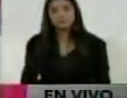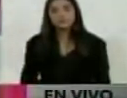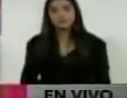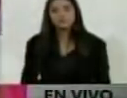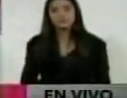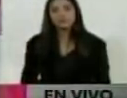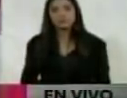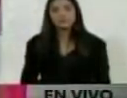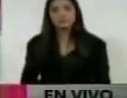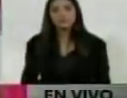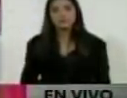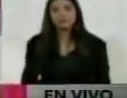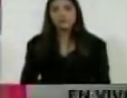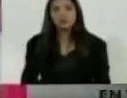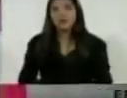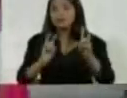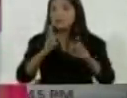Un elemento central